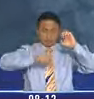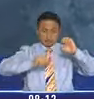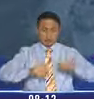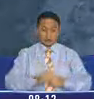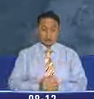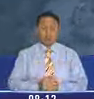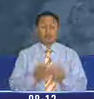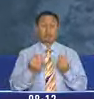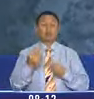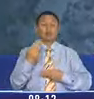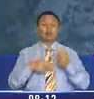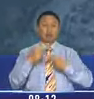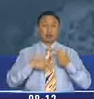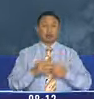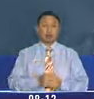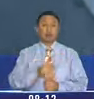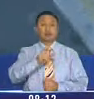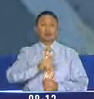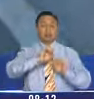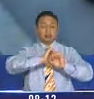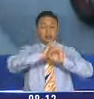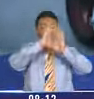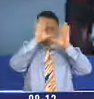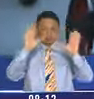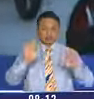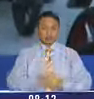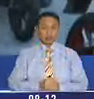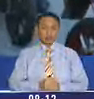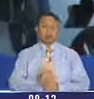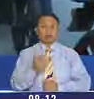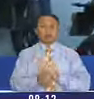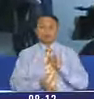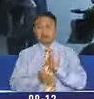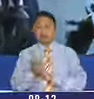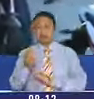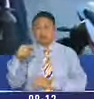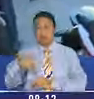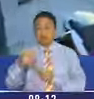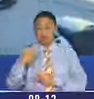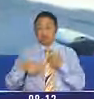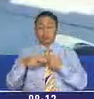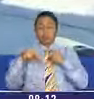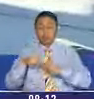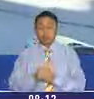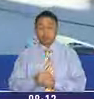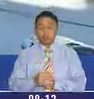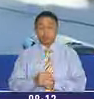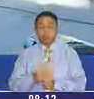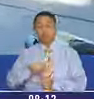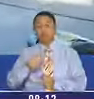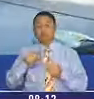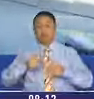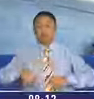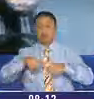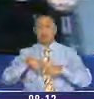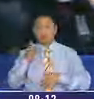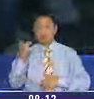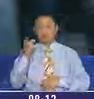muchos negocios. La gente desde muy tempranas horas sale a abrir estos negocios, a avanzar hasta otros puntos de la